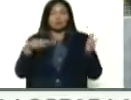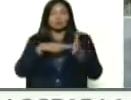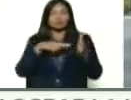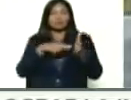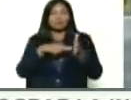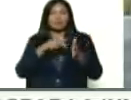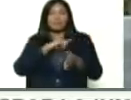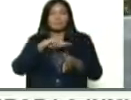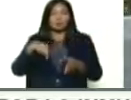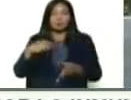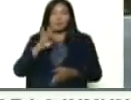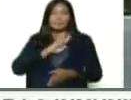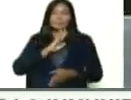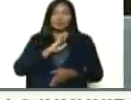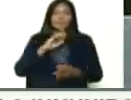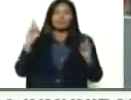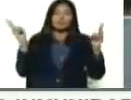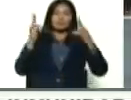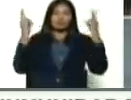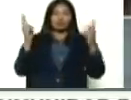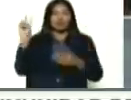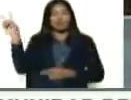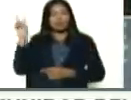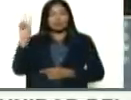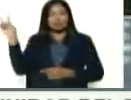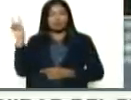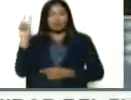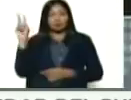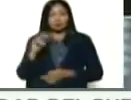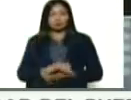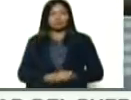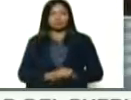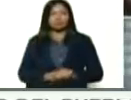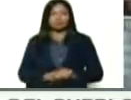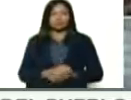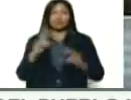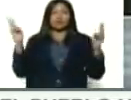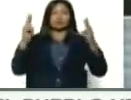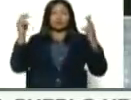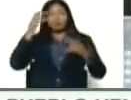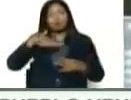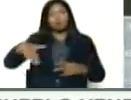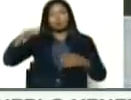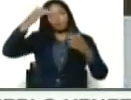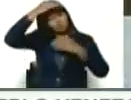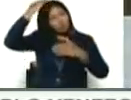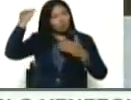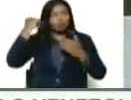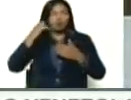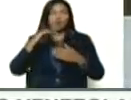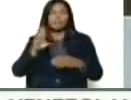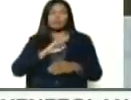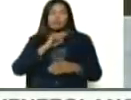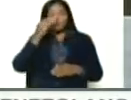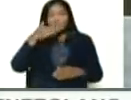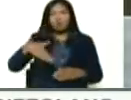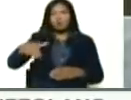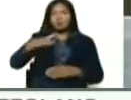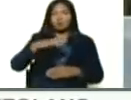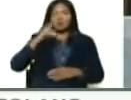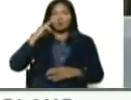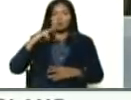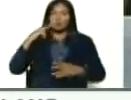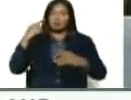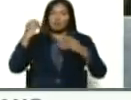es la victoria de venezuela y la victoria de los pueblos árabes en la victoria de los pueblos bolivarianos